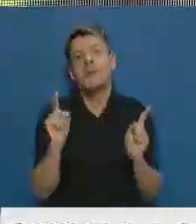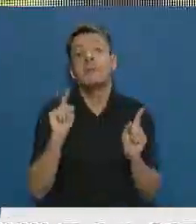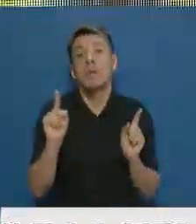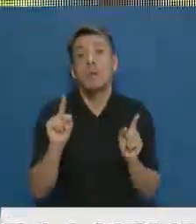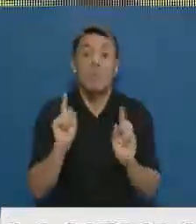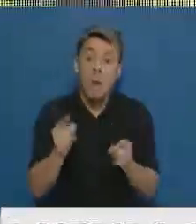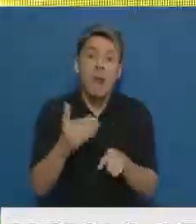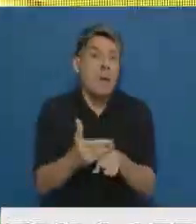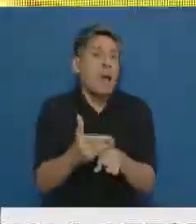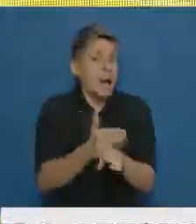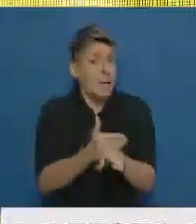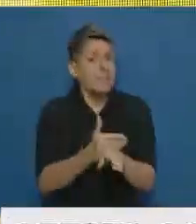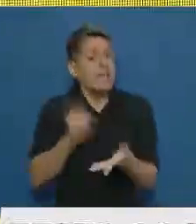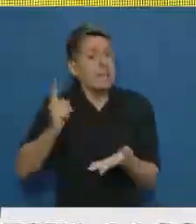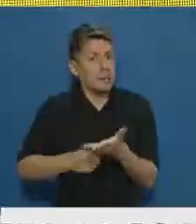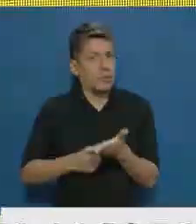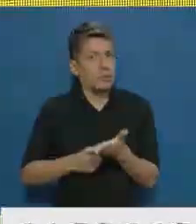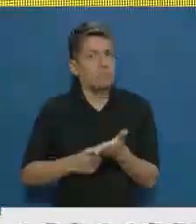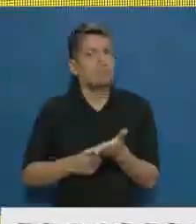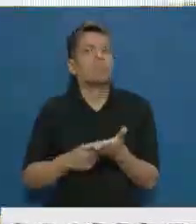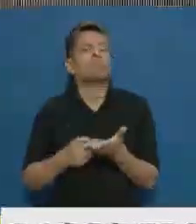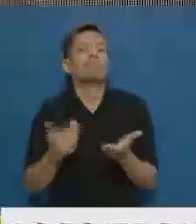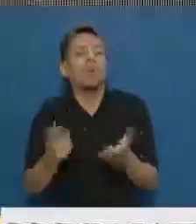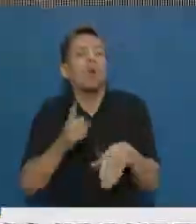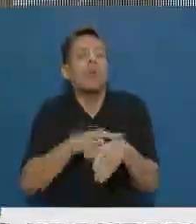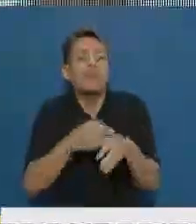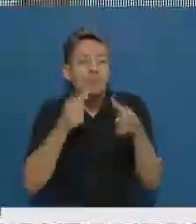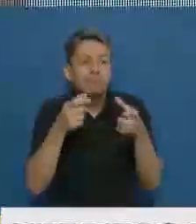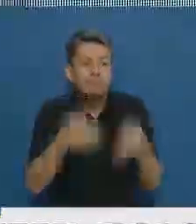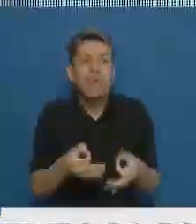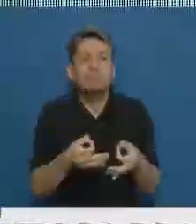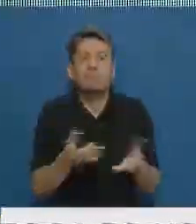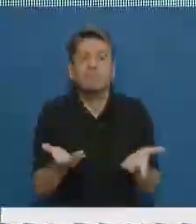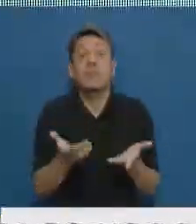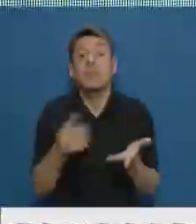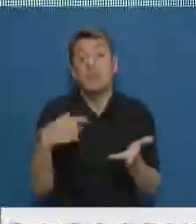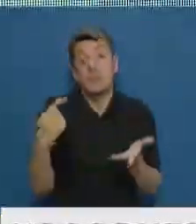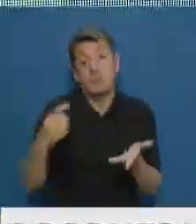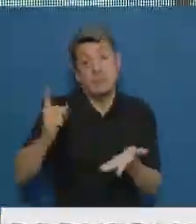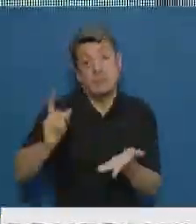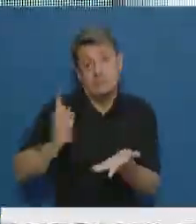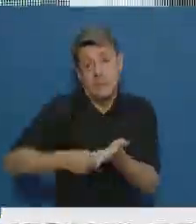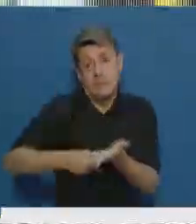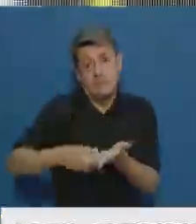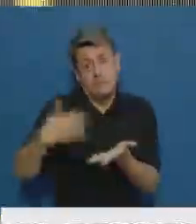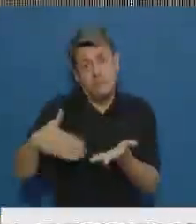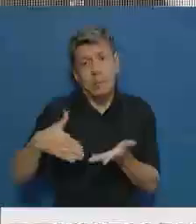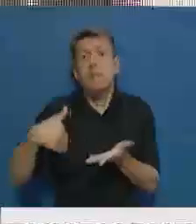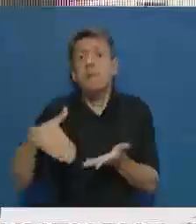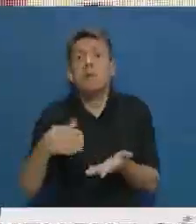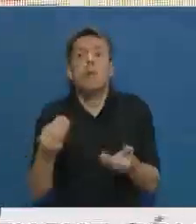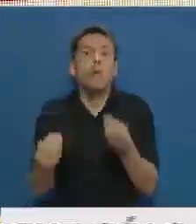tiempo prudencial para poder acomodar cada uno de los horarios. Nosotros sabemos que estas medidas generales son difíciles en la casuística, uh-huh, después,